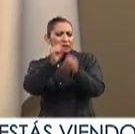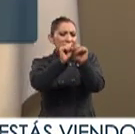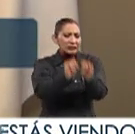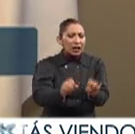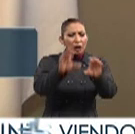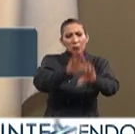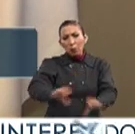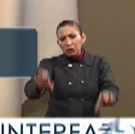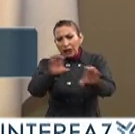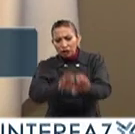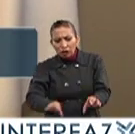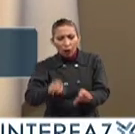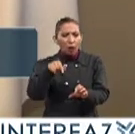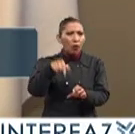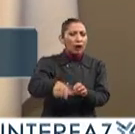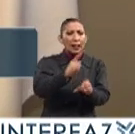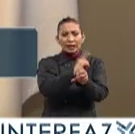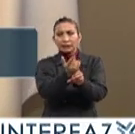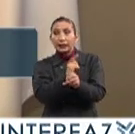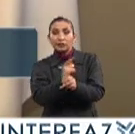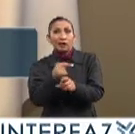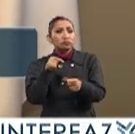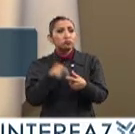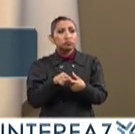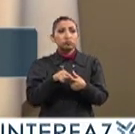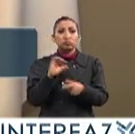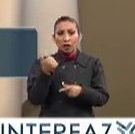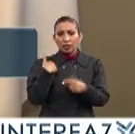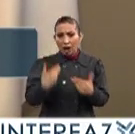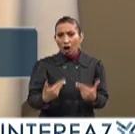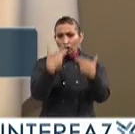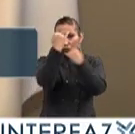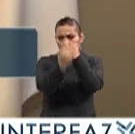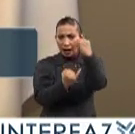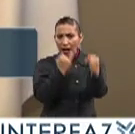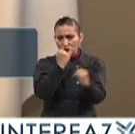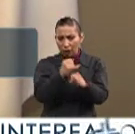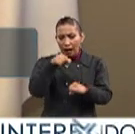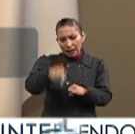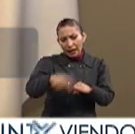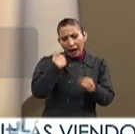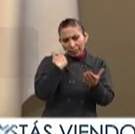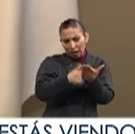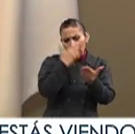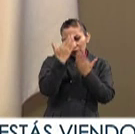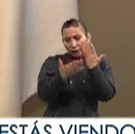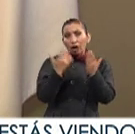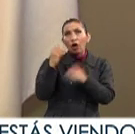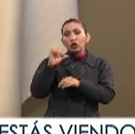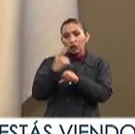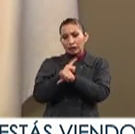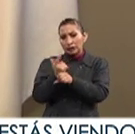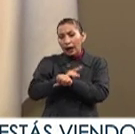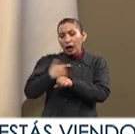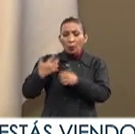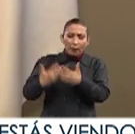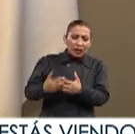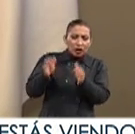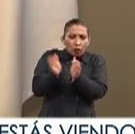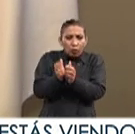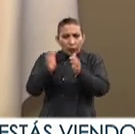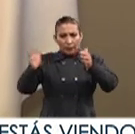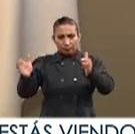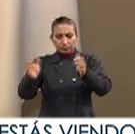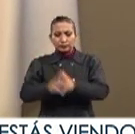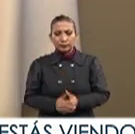sistemas computacionales, licenciatura en negocios internacionales y licenciatura en pequeñas y medianas